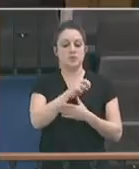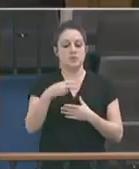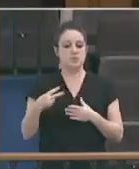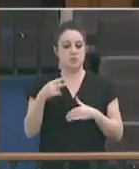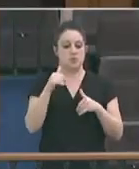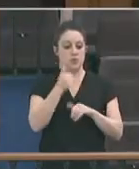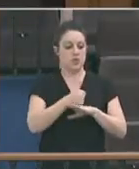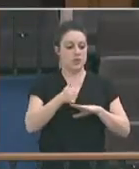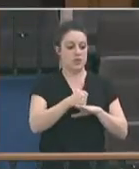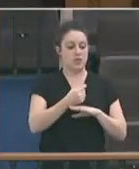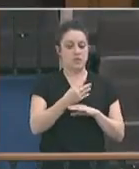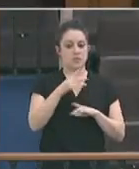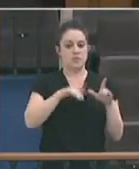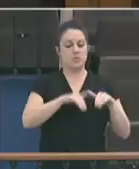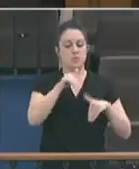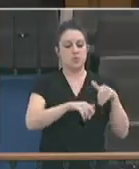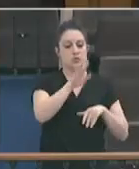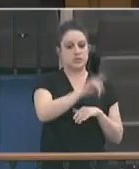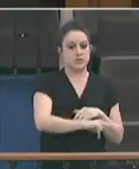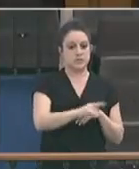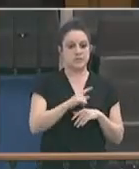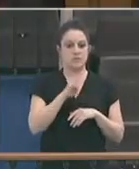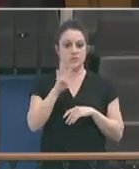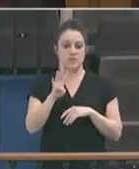favor? 4. ¿Votos en contra?